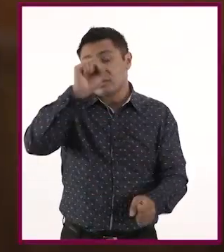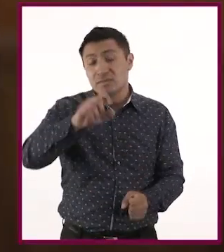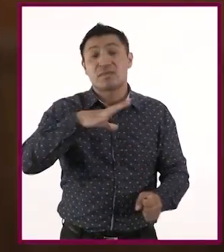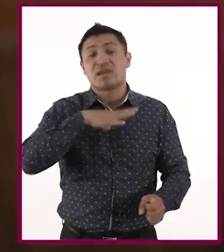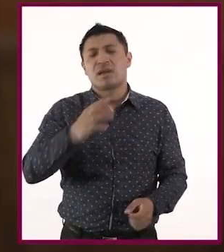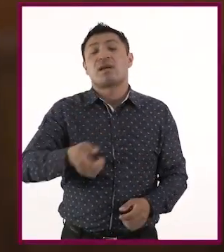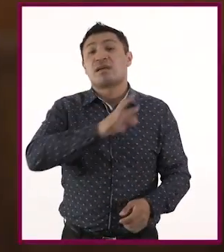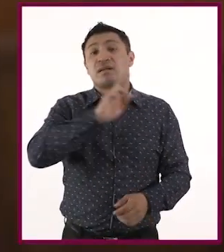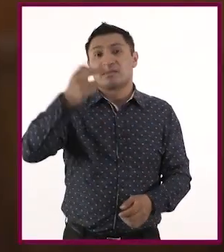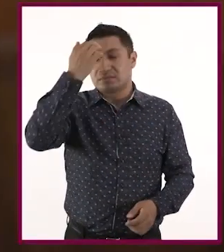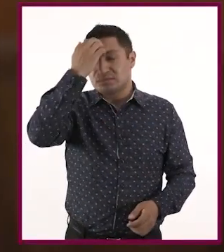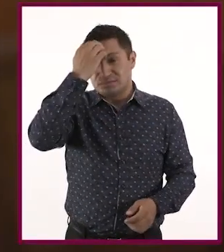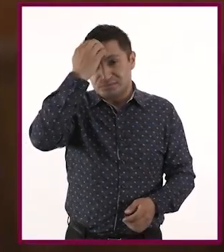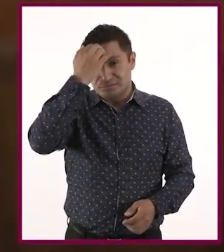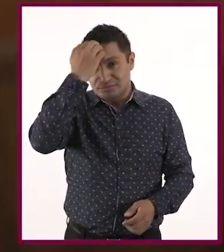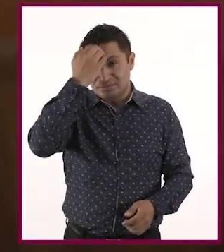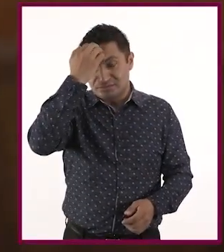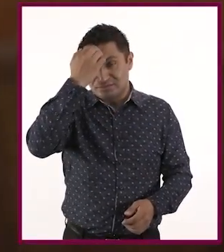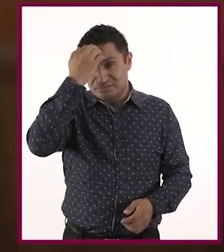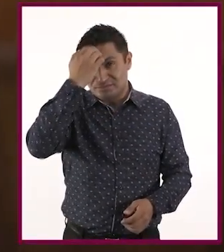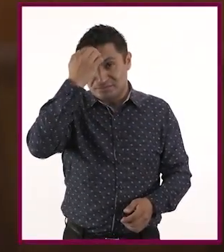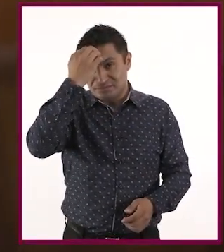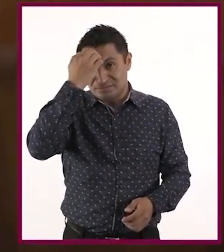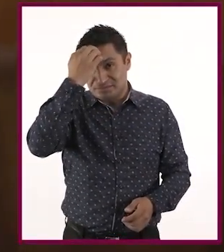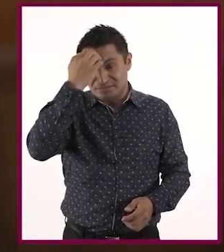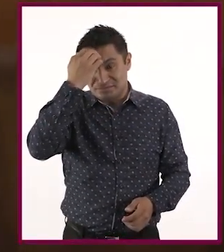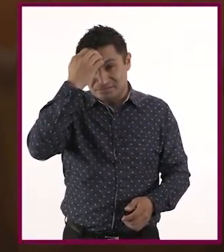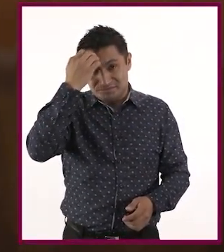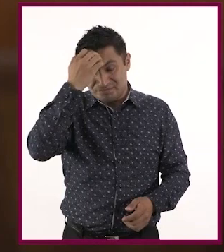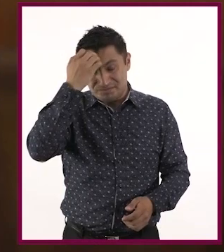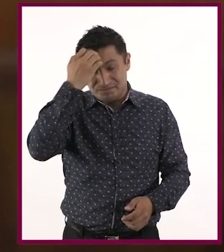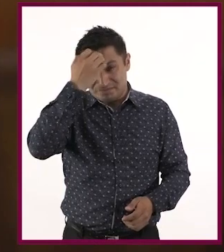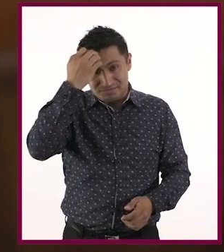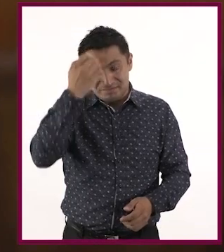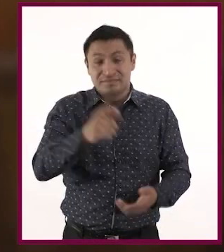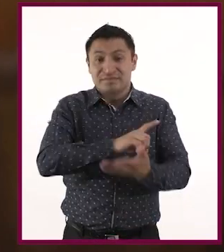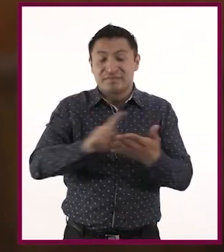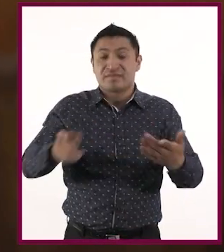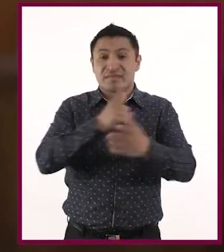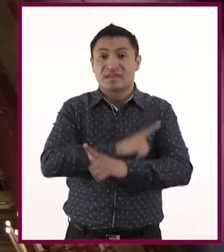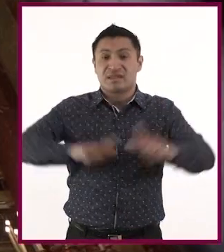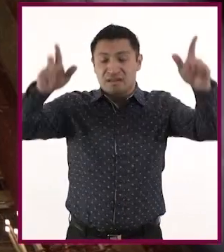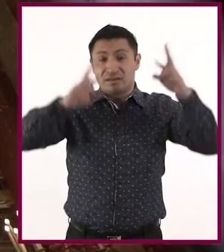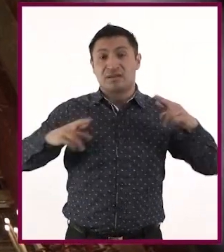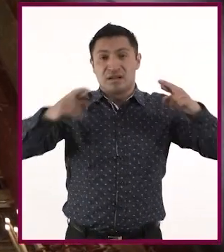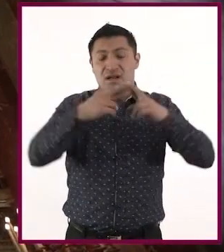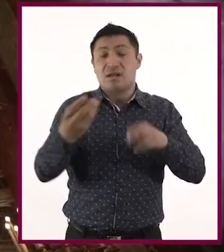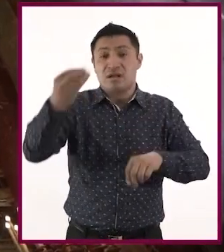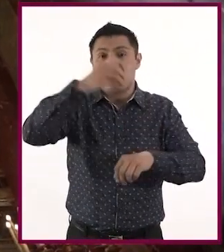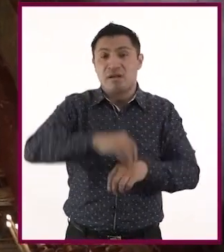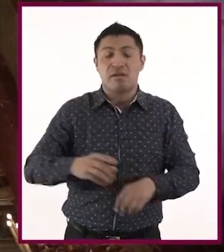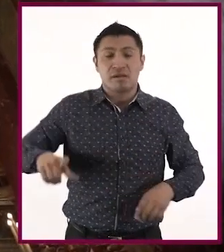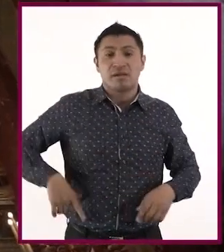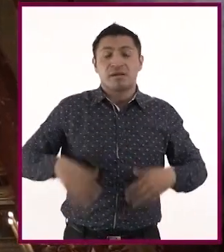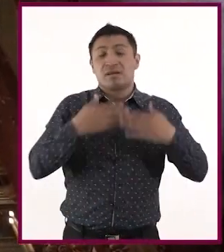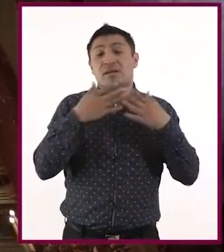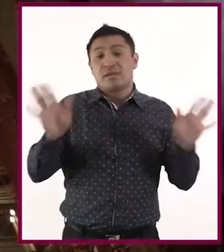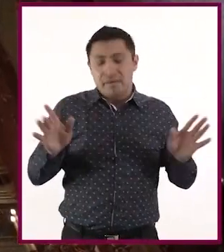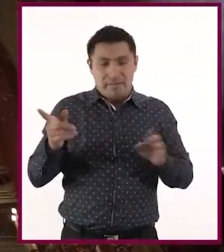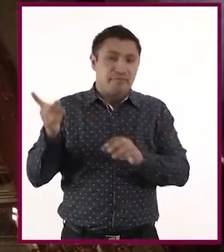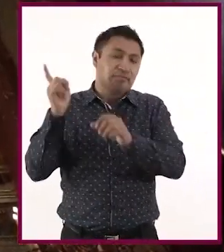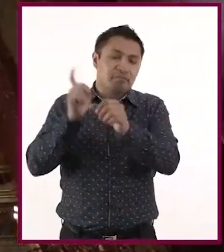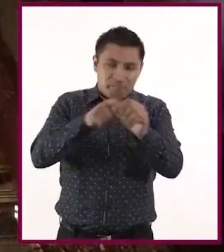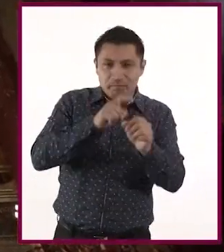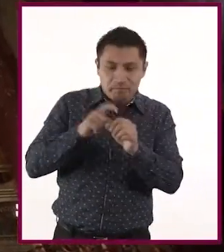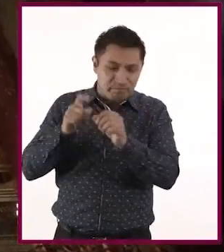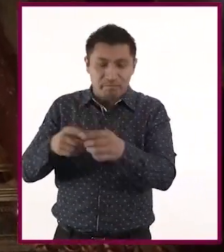que reconoció con mayor amplitud el derecho de la libertad de religión y estableció la apertura del Estado con las entidades